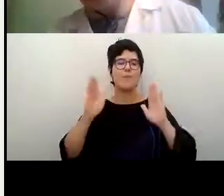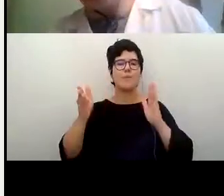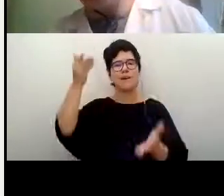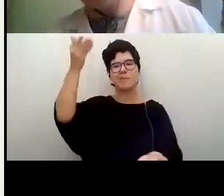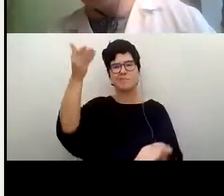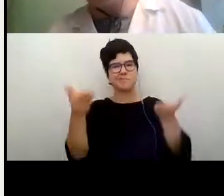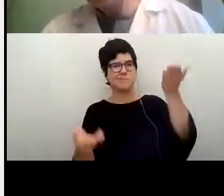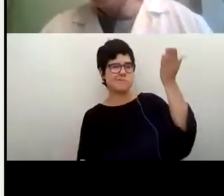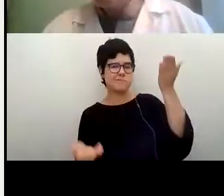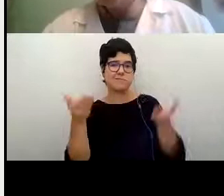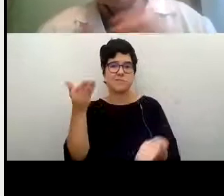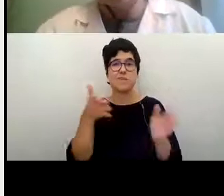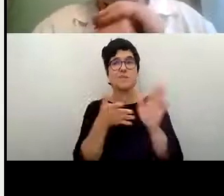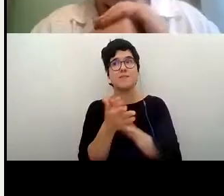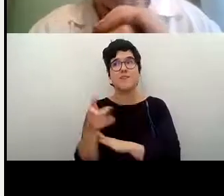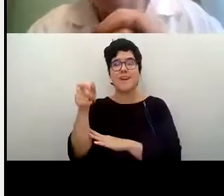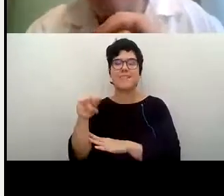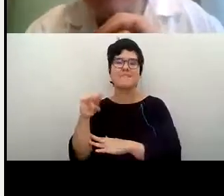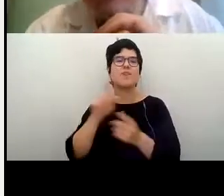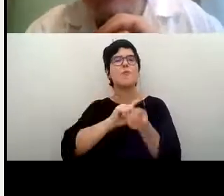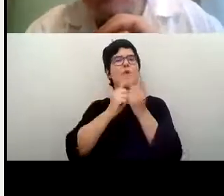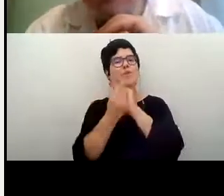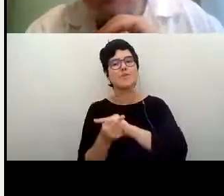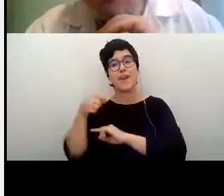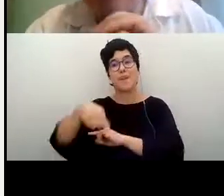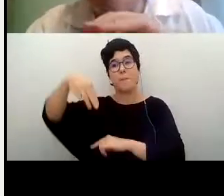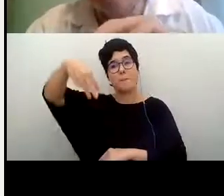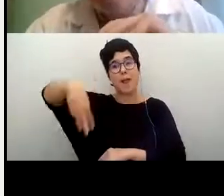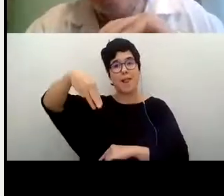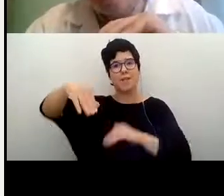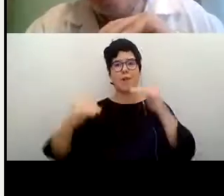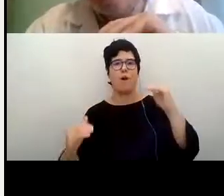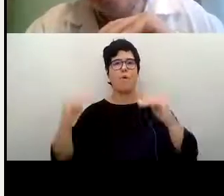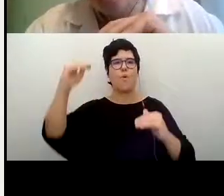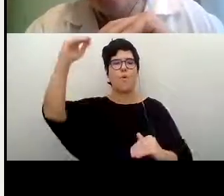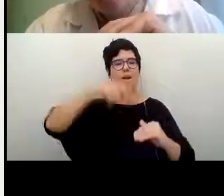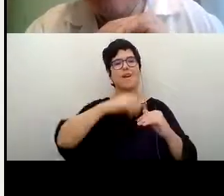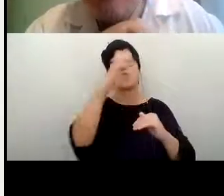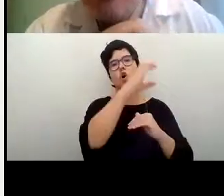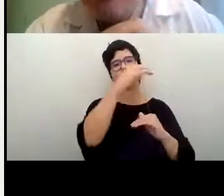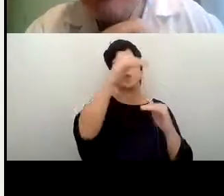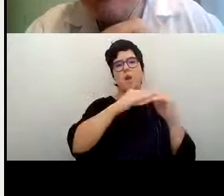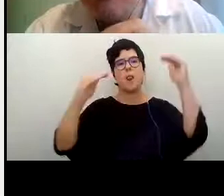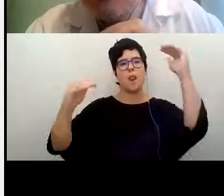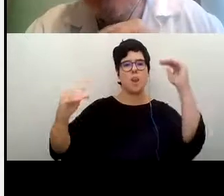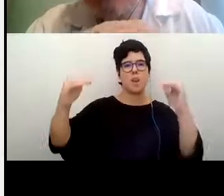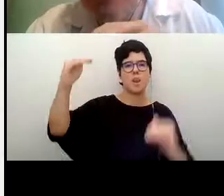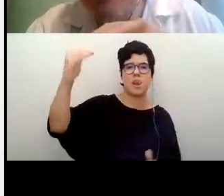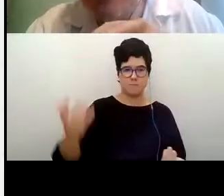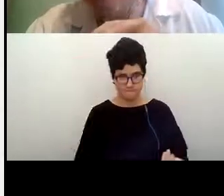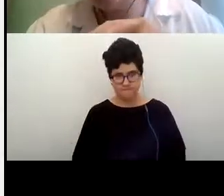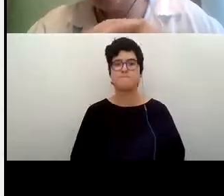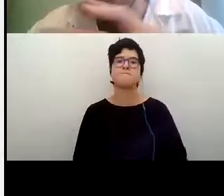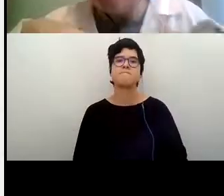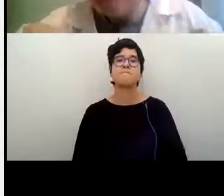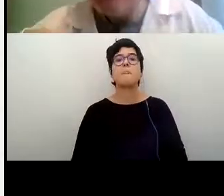ascenso de la melatonina y un descenso del cortisol. Entre las funciones del Reishi Plus, como sabéis, está la